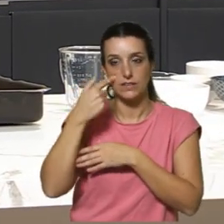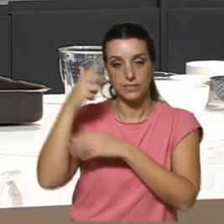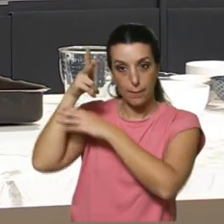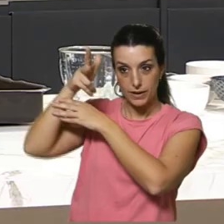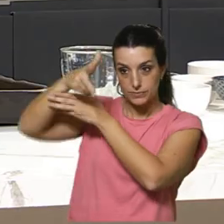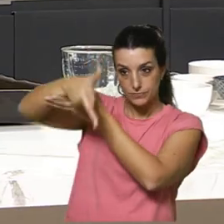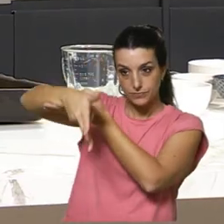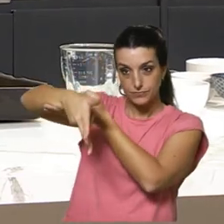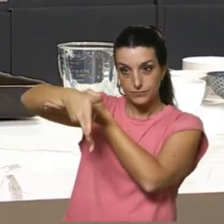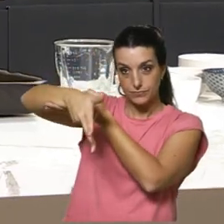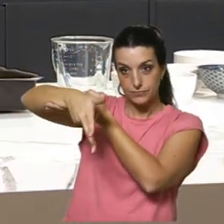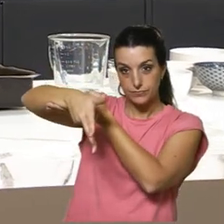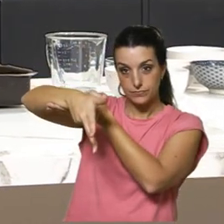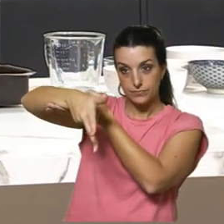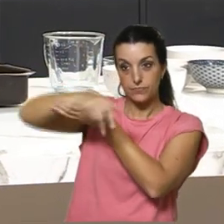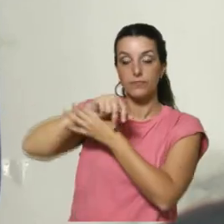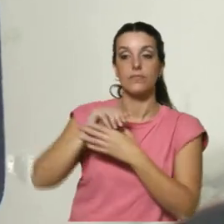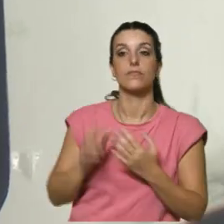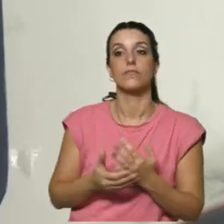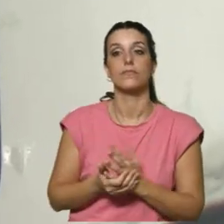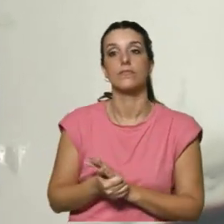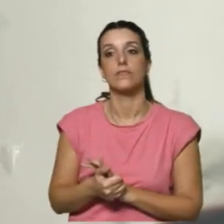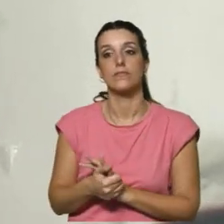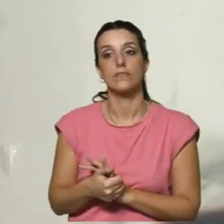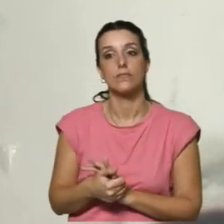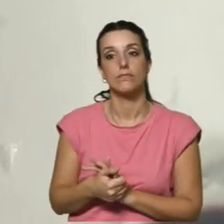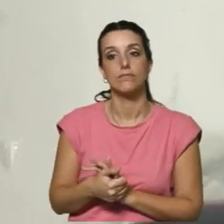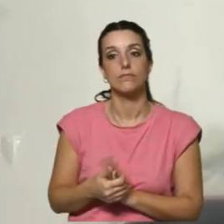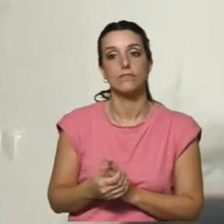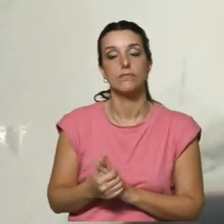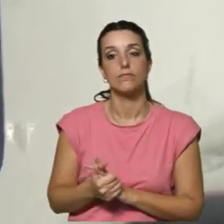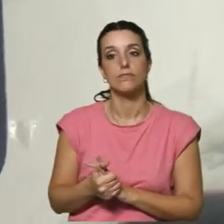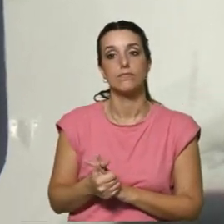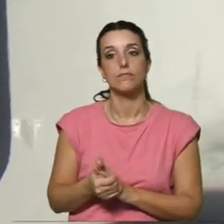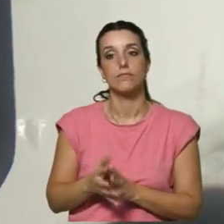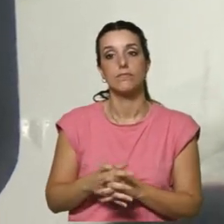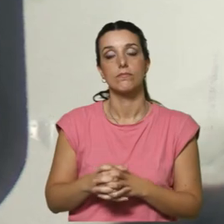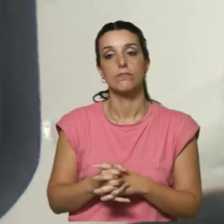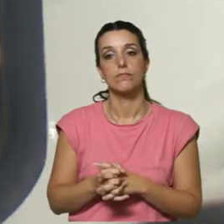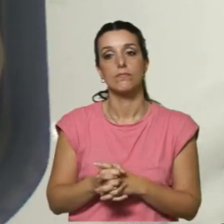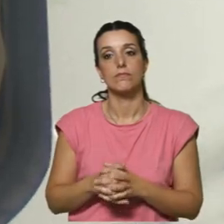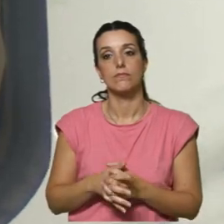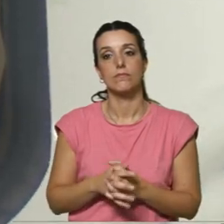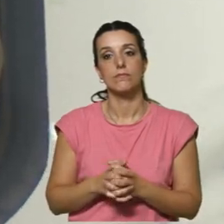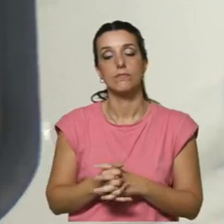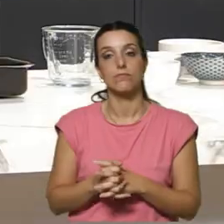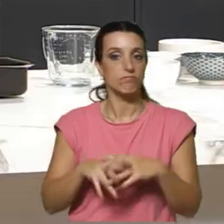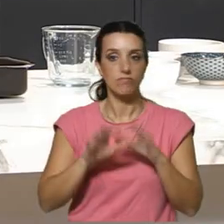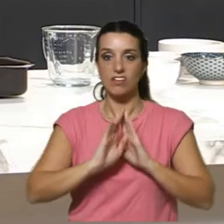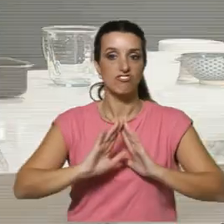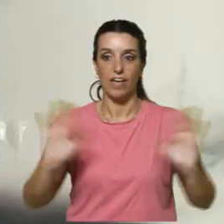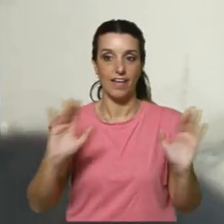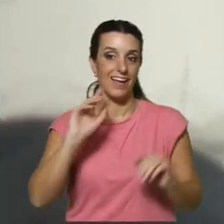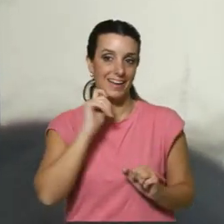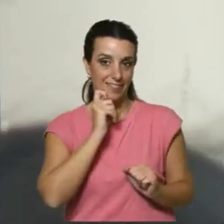A ver. Vamos, arrancamos, mira. Vas acá. Ahí. ¿Ves? Mira qué